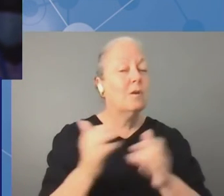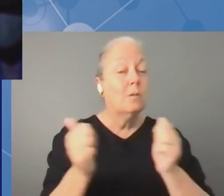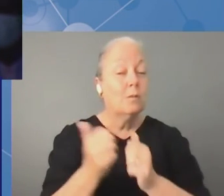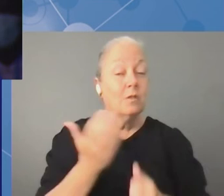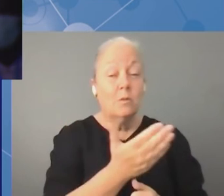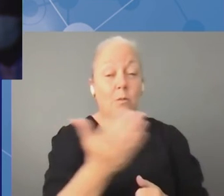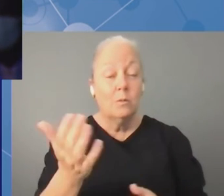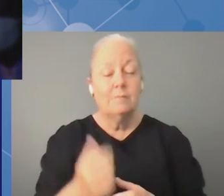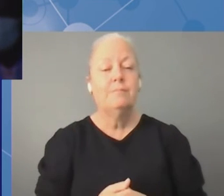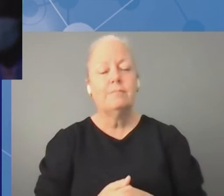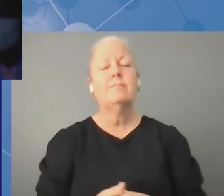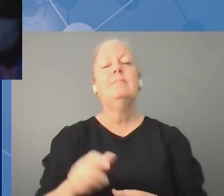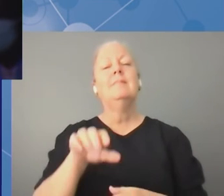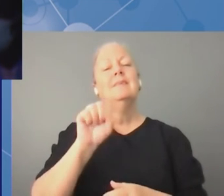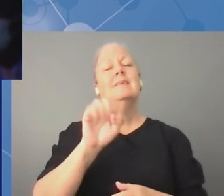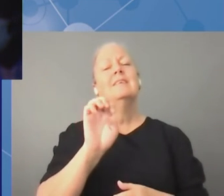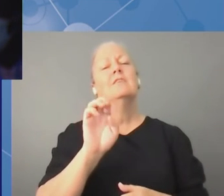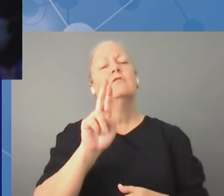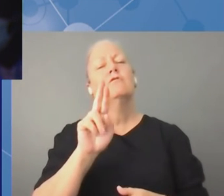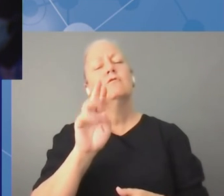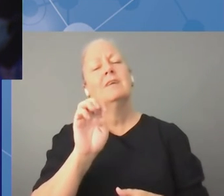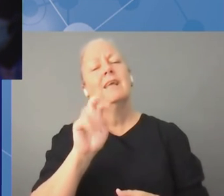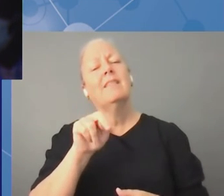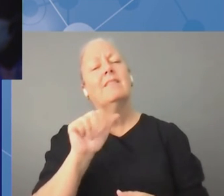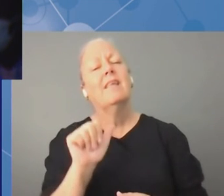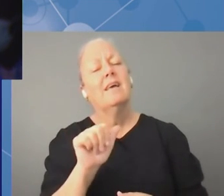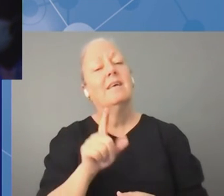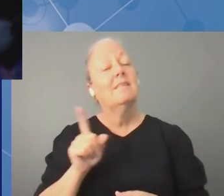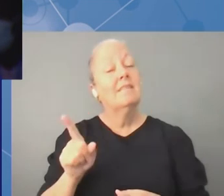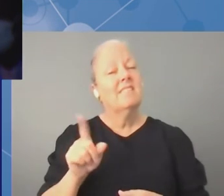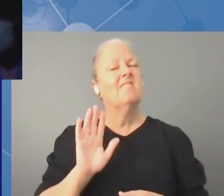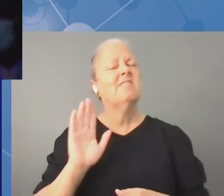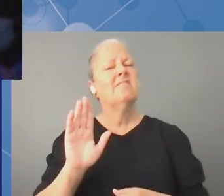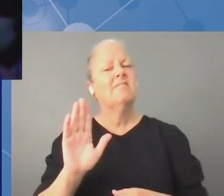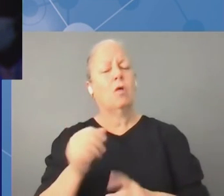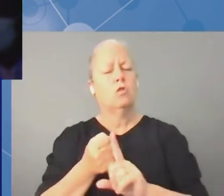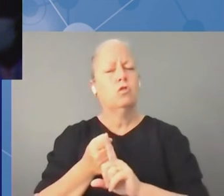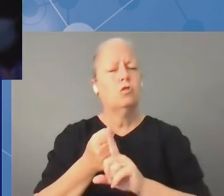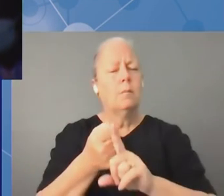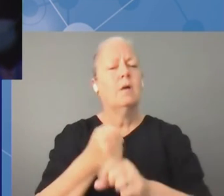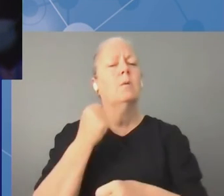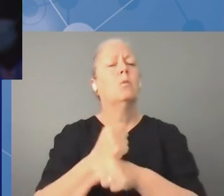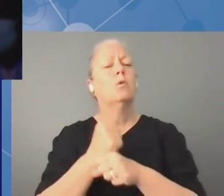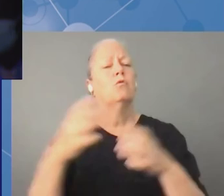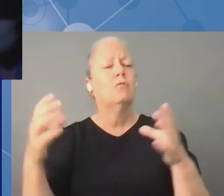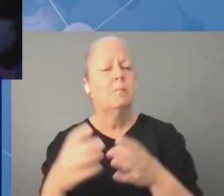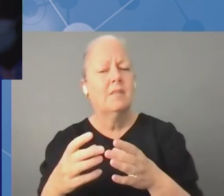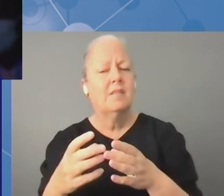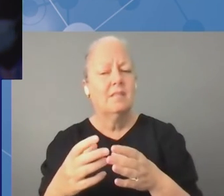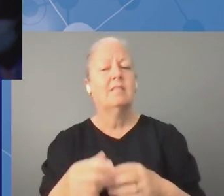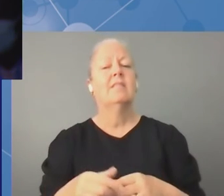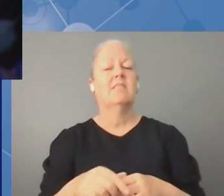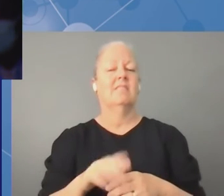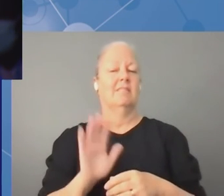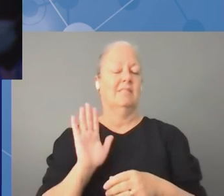sus capacidades y sus posibilidades de estudiar. Me gustaría también referirme al trabajo de Sorina,